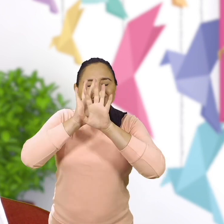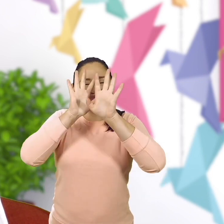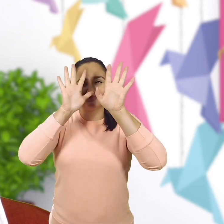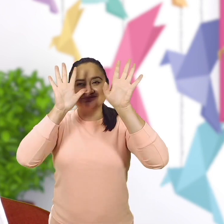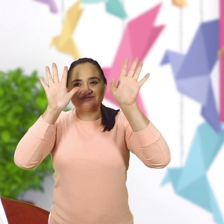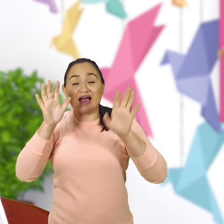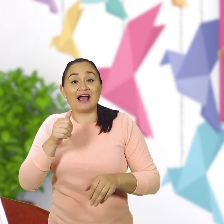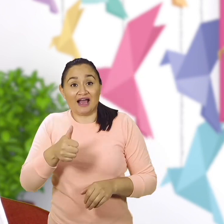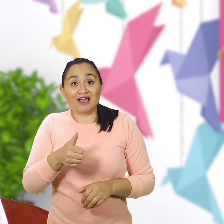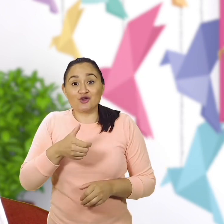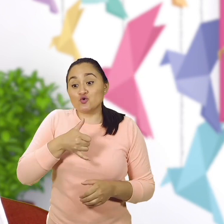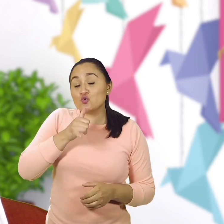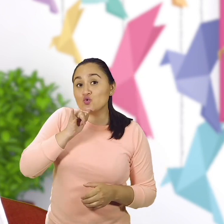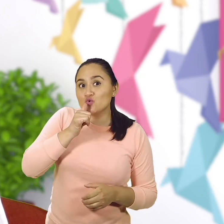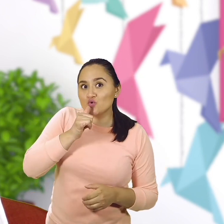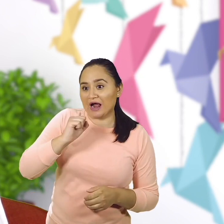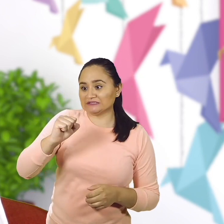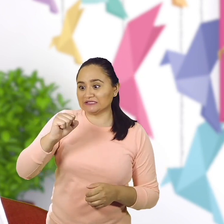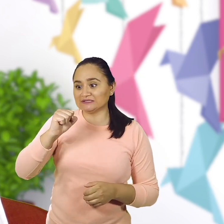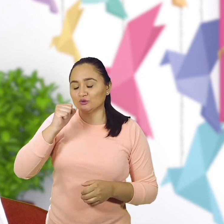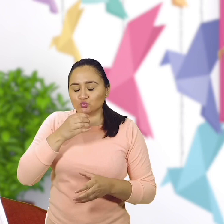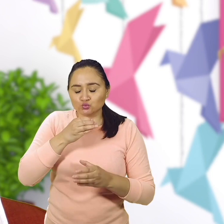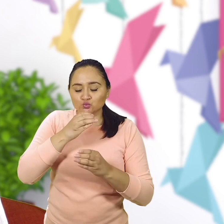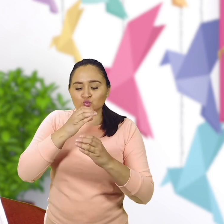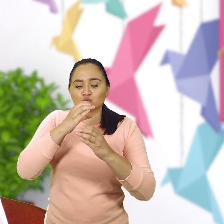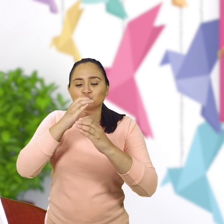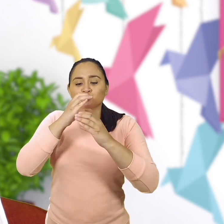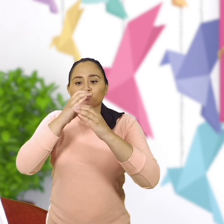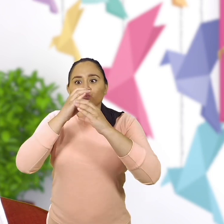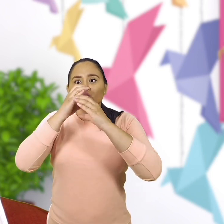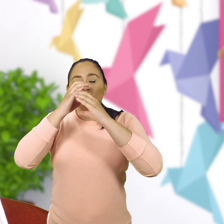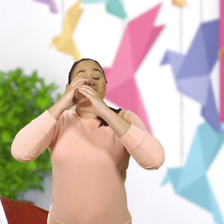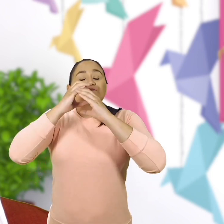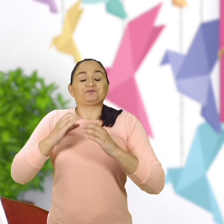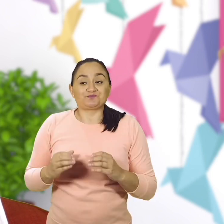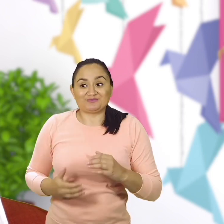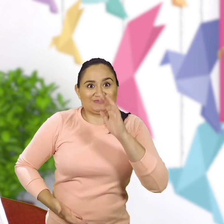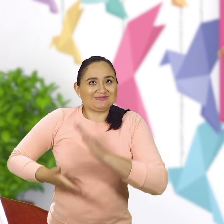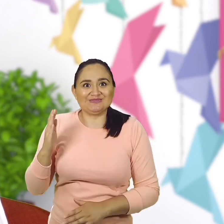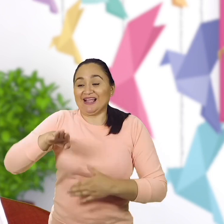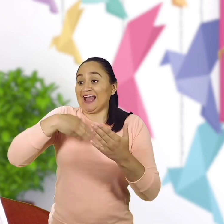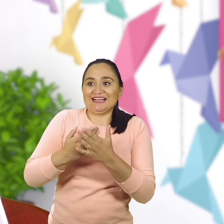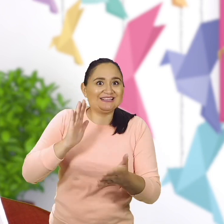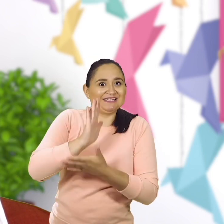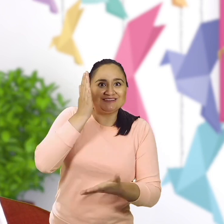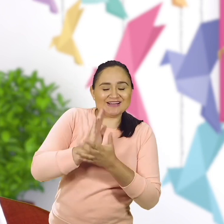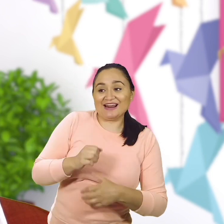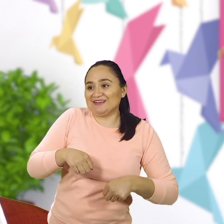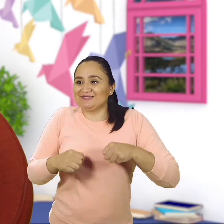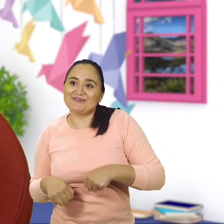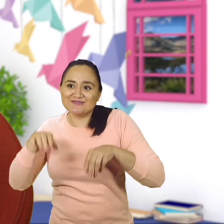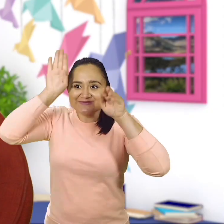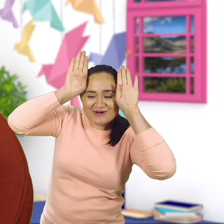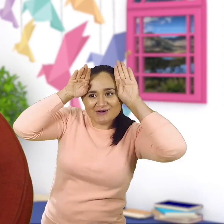Tomó de un solo sorbo la gran taza de jugo de zanahoria con heno que su mamá le había preparado y salió